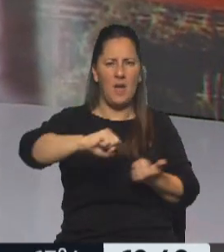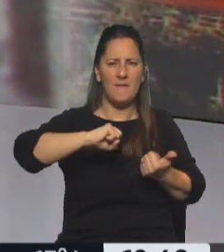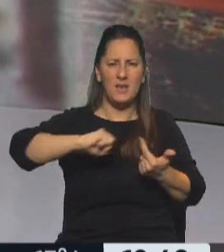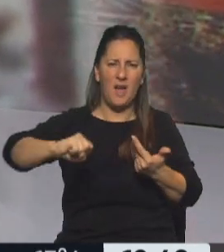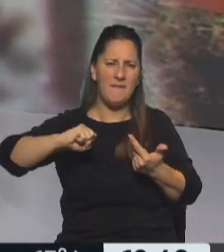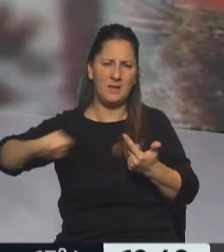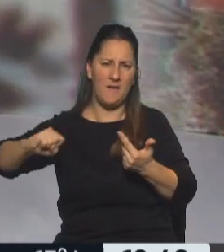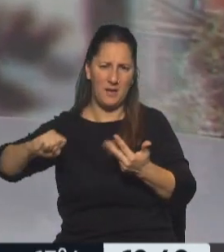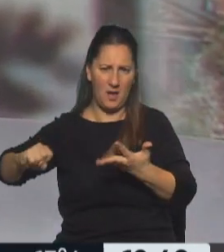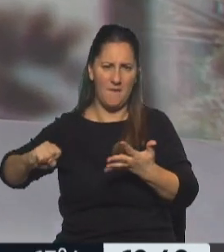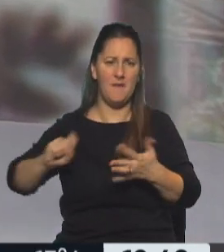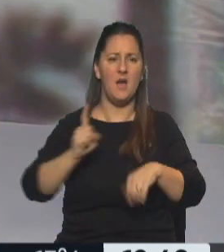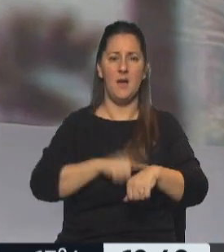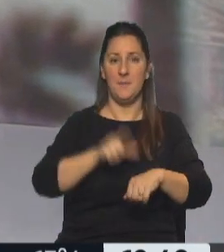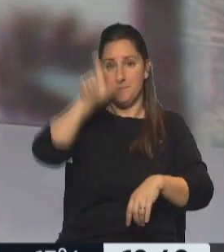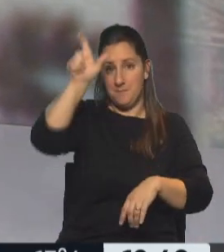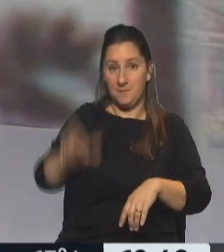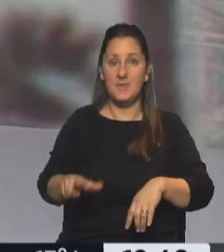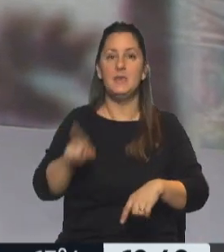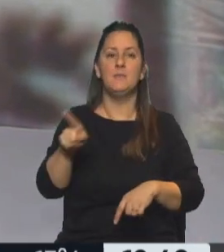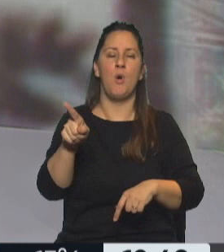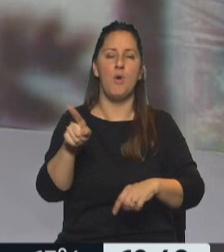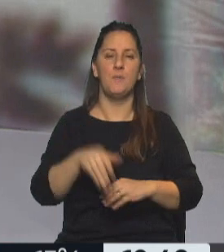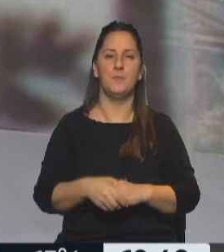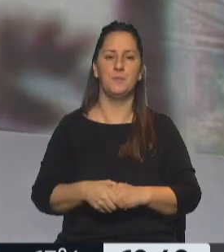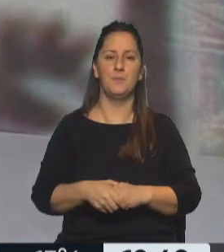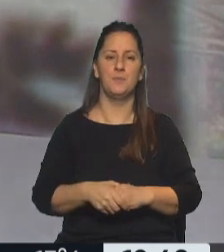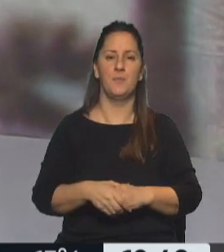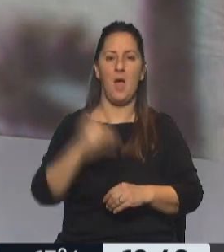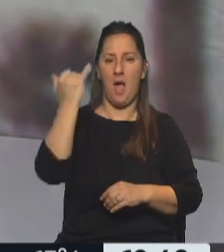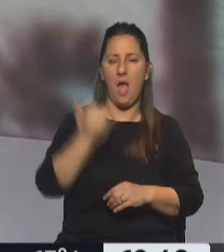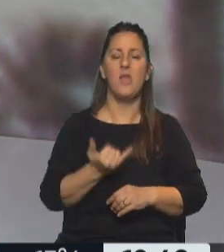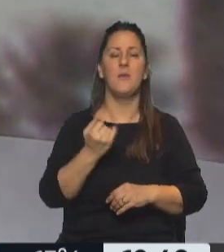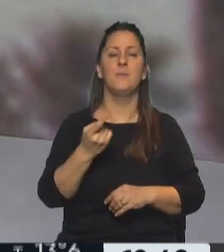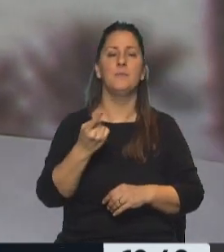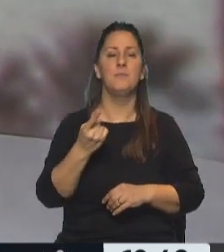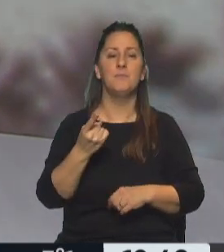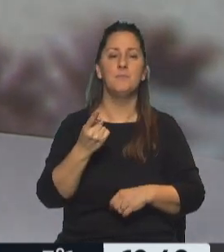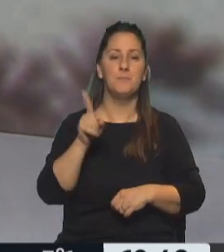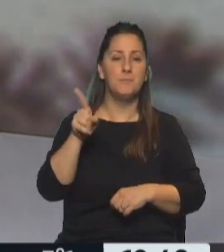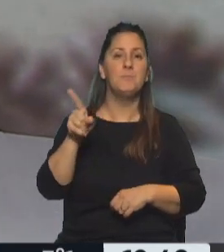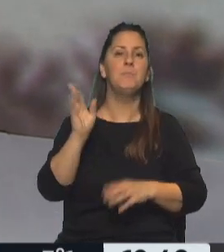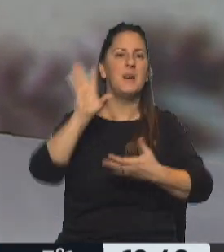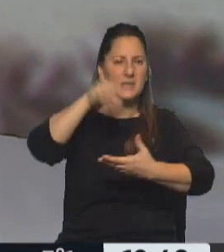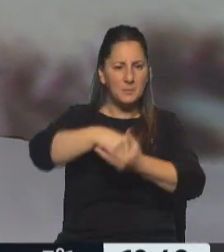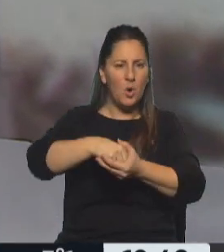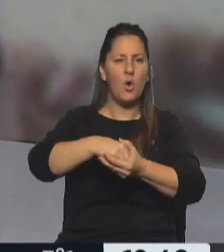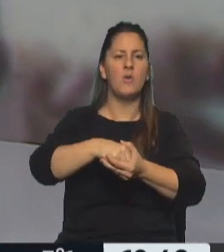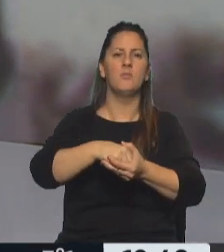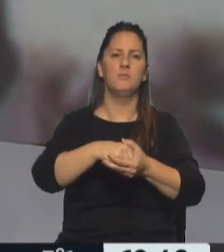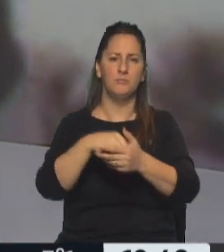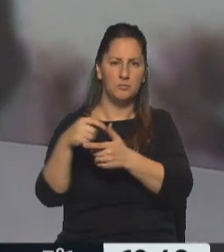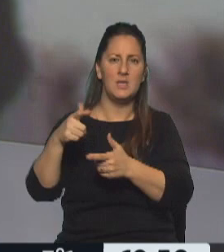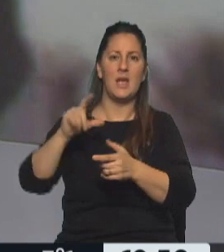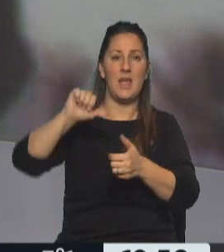prontuario de el pontífice del terrorismo de estado se cuentan haber protagonizado y participado de escuadrones de la muerte en